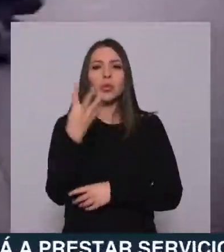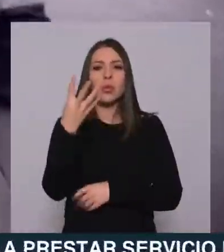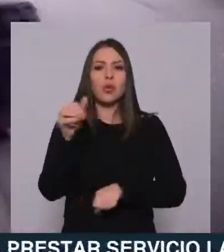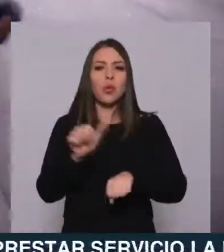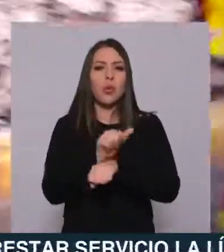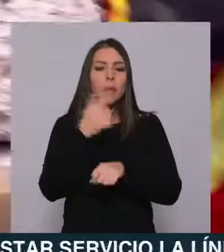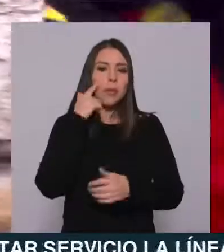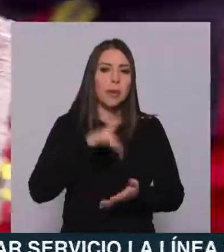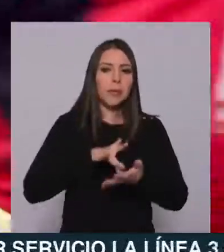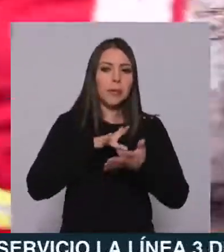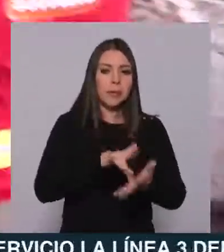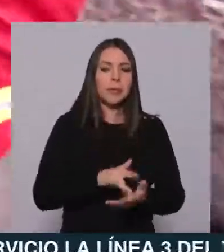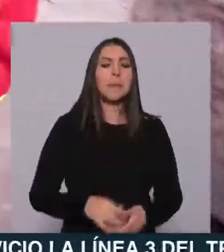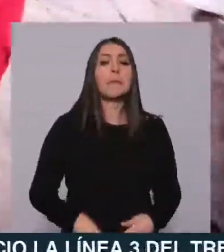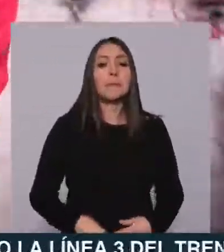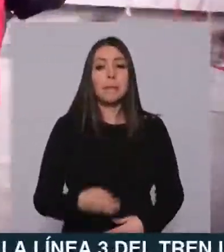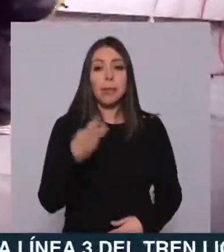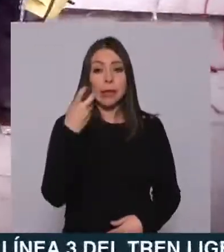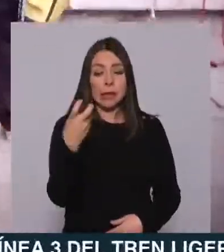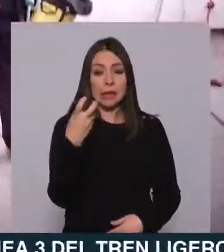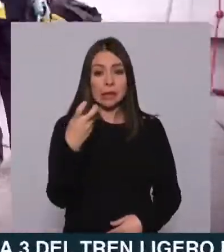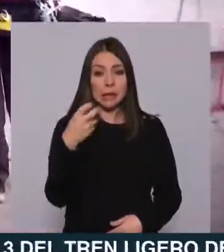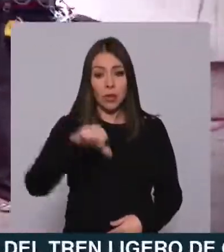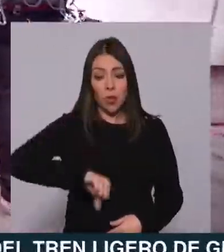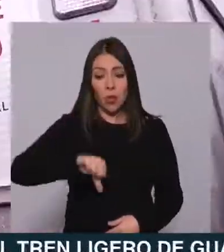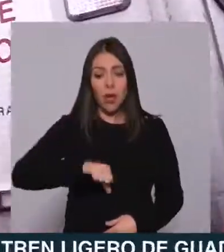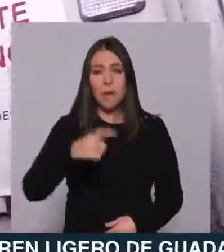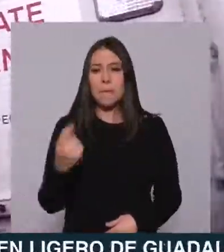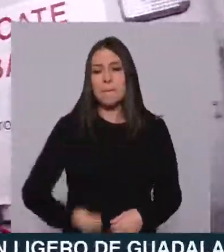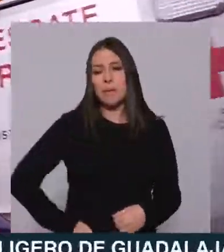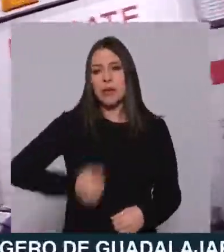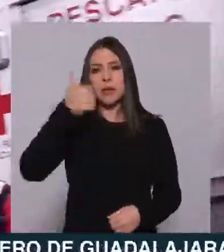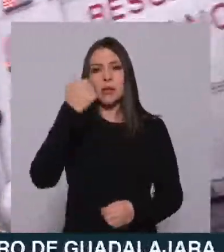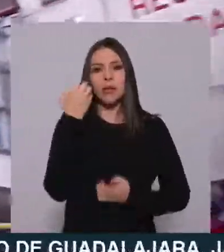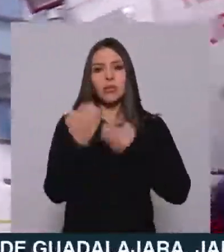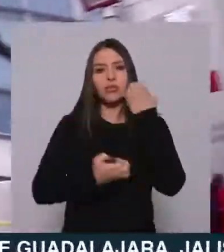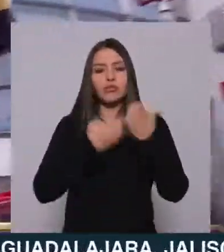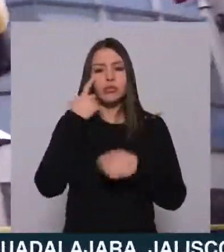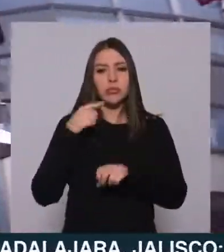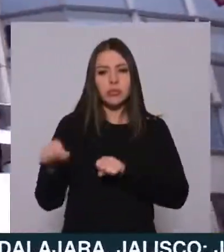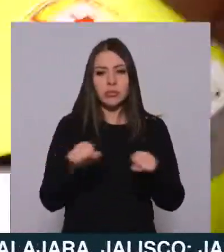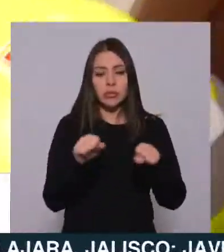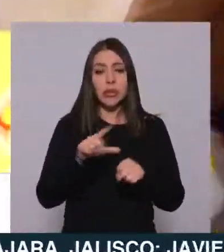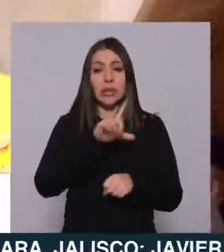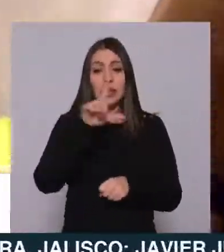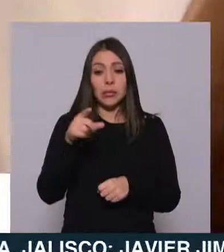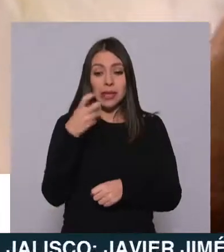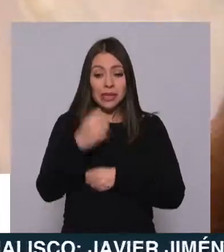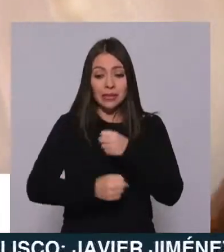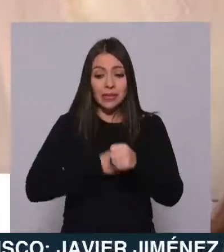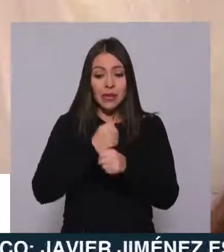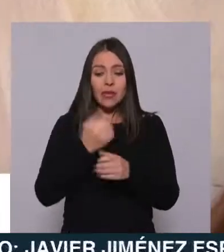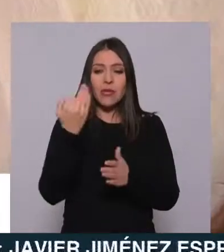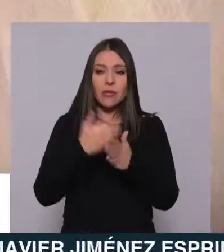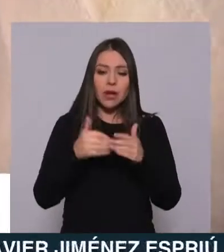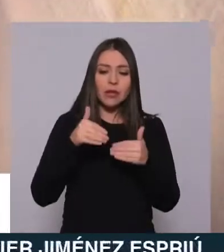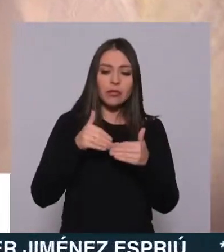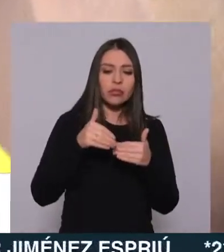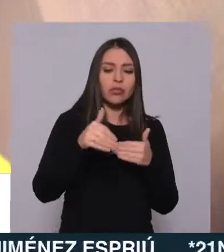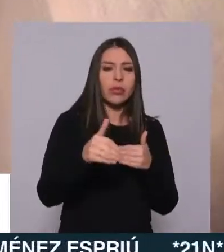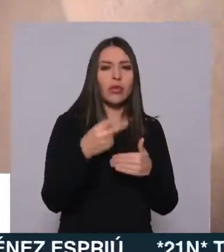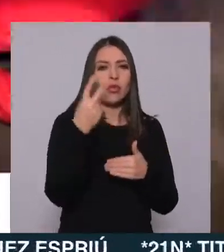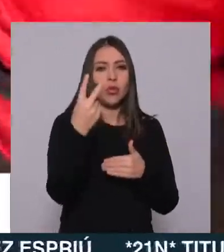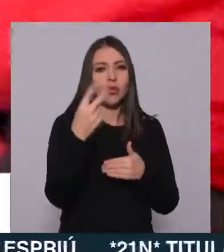3 macrosimulacros que se realizarán en la Ciudad de México durante este año, con la finalidad de fortalecer la prevención y saber cómo